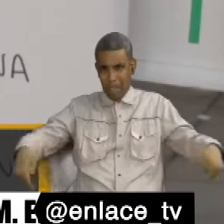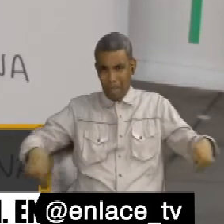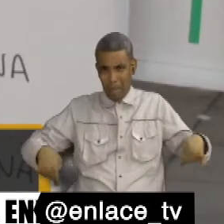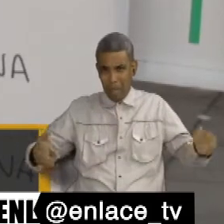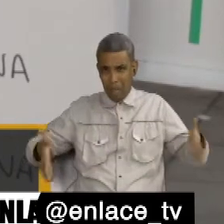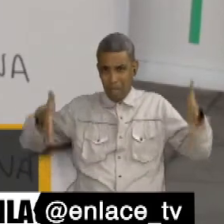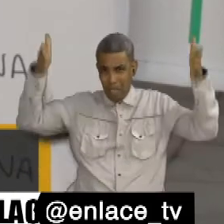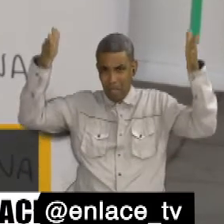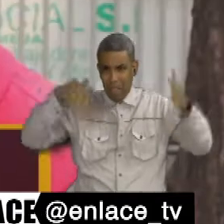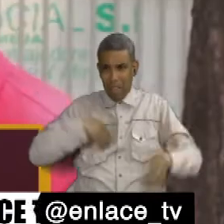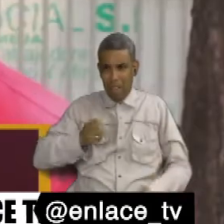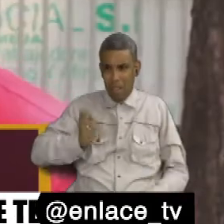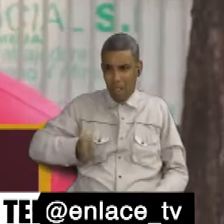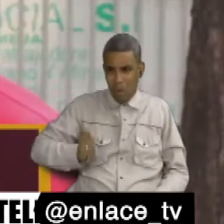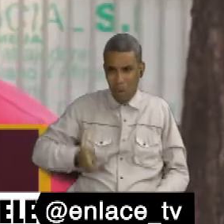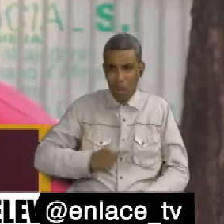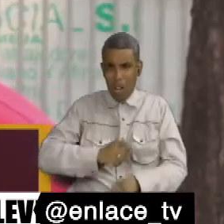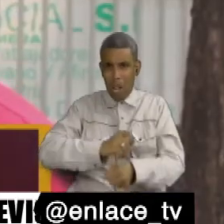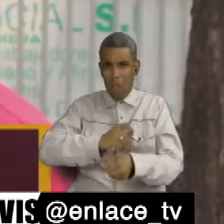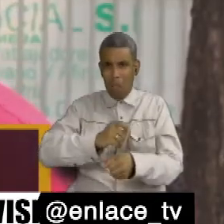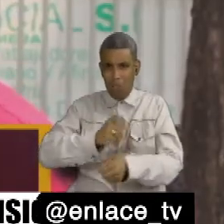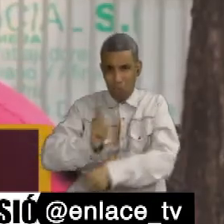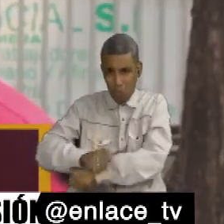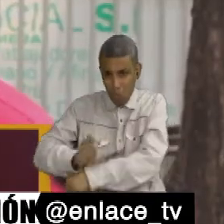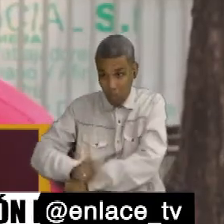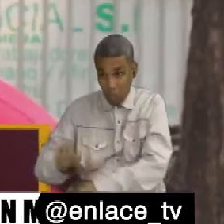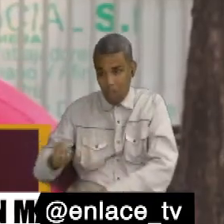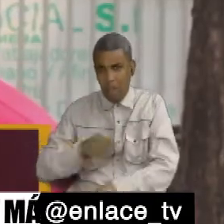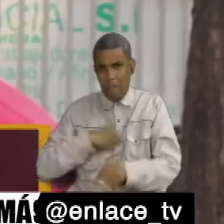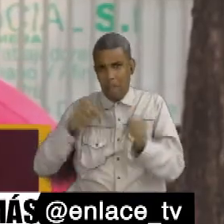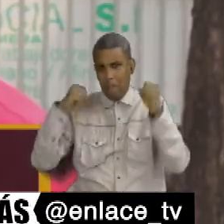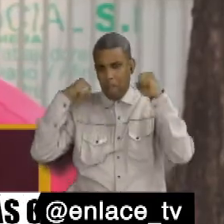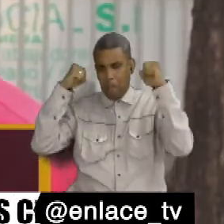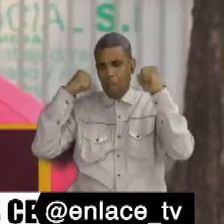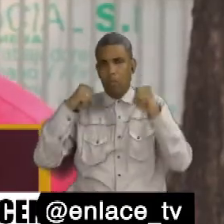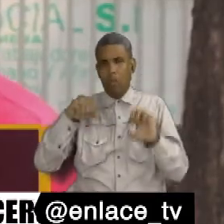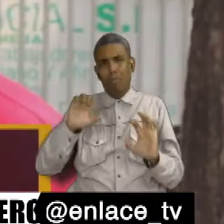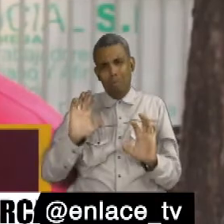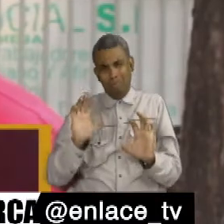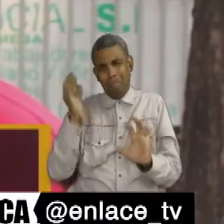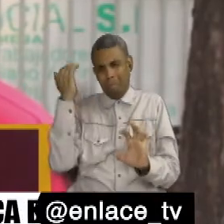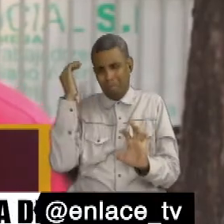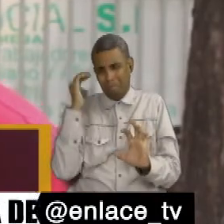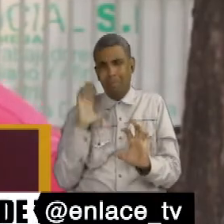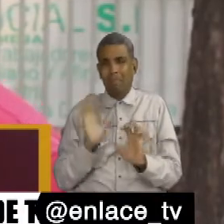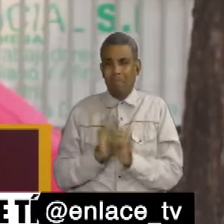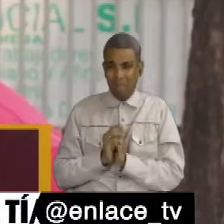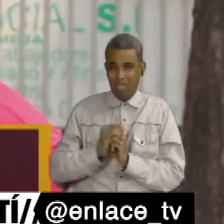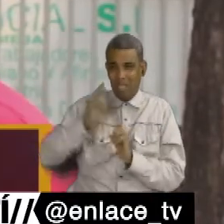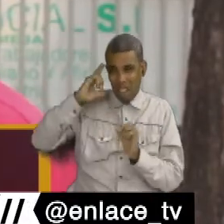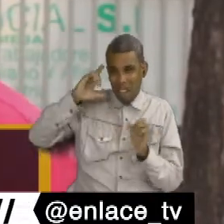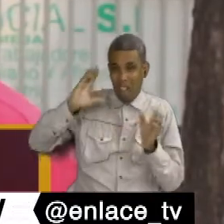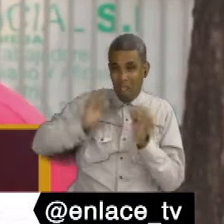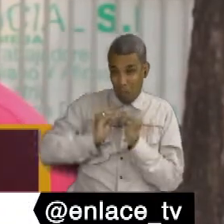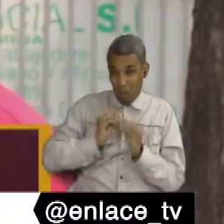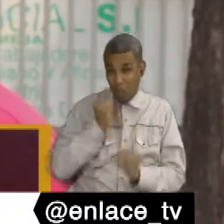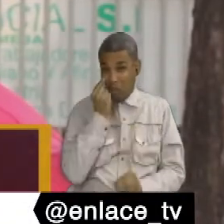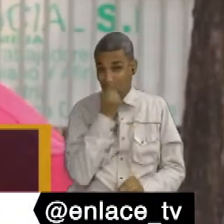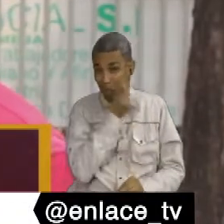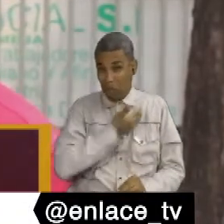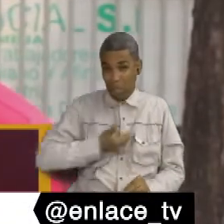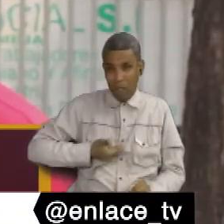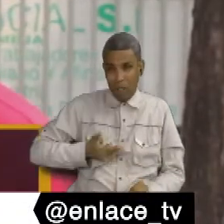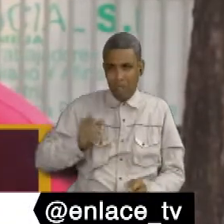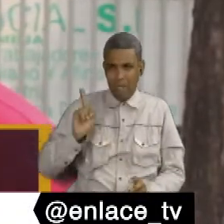al paro estatal. Siempre hemos estado en un paro escalonado, este es por el llamado de las confederaciones y federaciones. Hoy y mañana